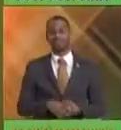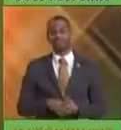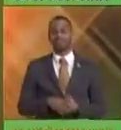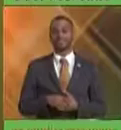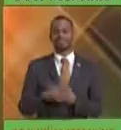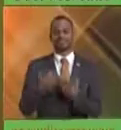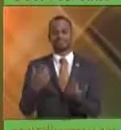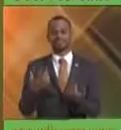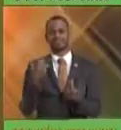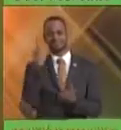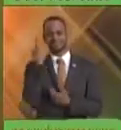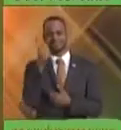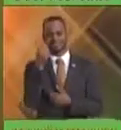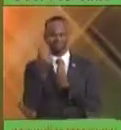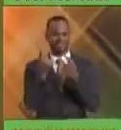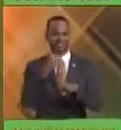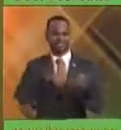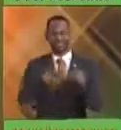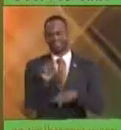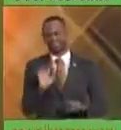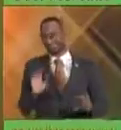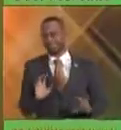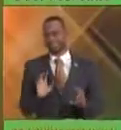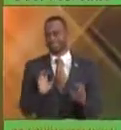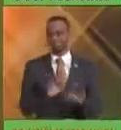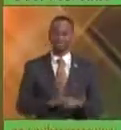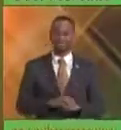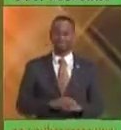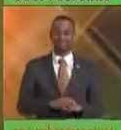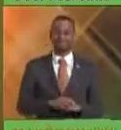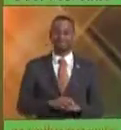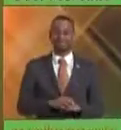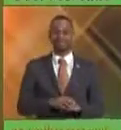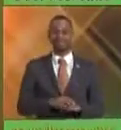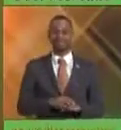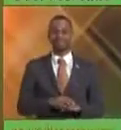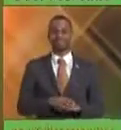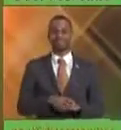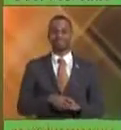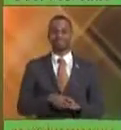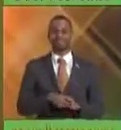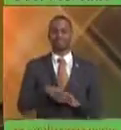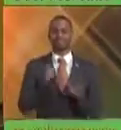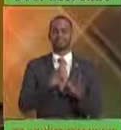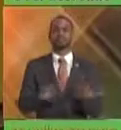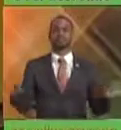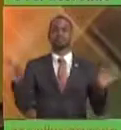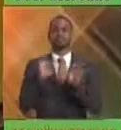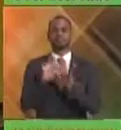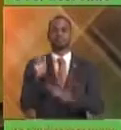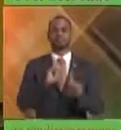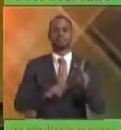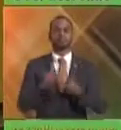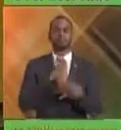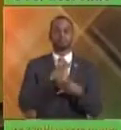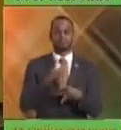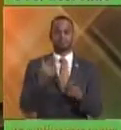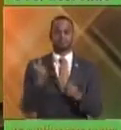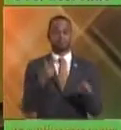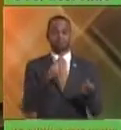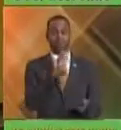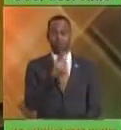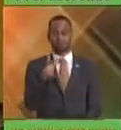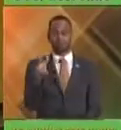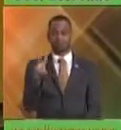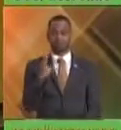para comprender a los protones cerrando es importante que las personas interesadas visiten nuestra página